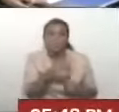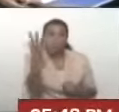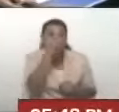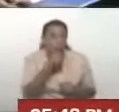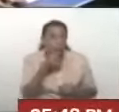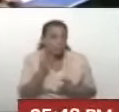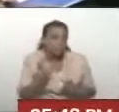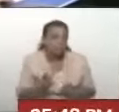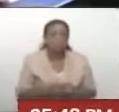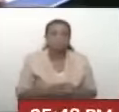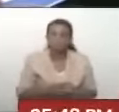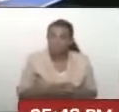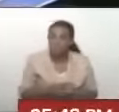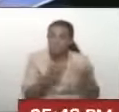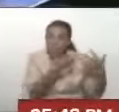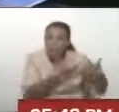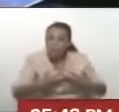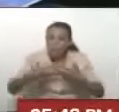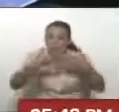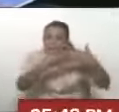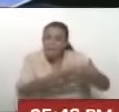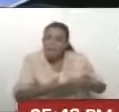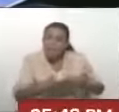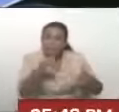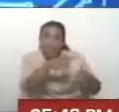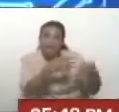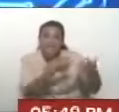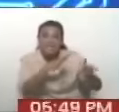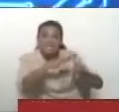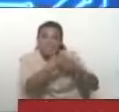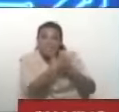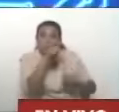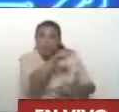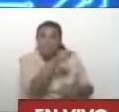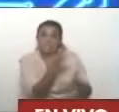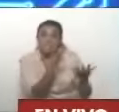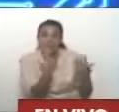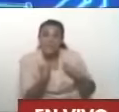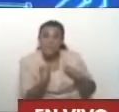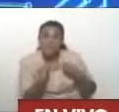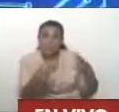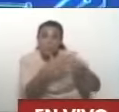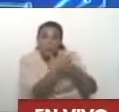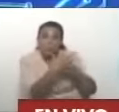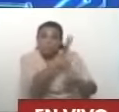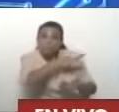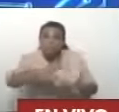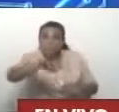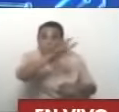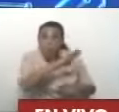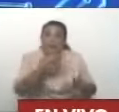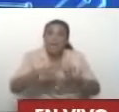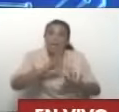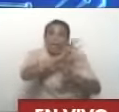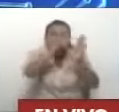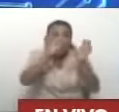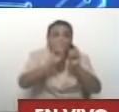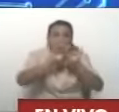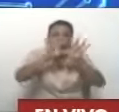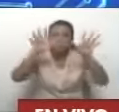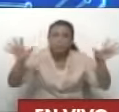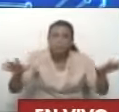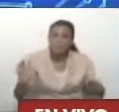de otras sociedades. Claro, ellos están estudiando el fenómeno en los Estados Unidos, pero el fenómeno quizás en el mundo se multiplica por